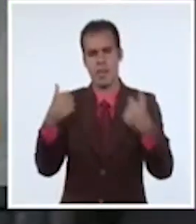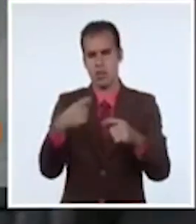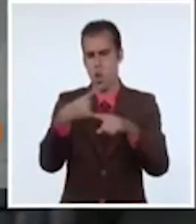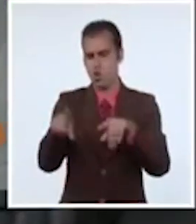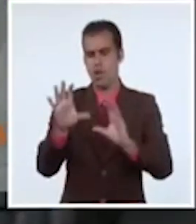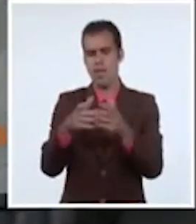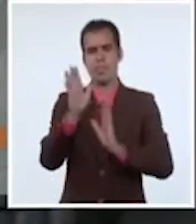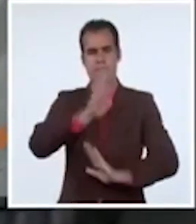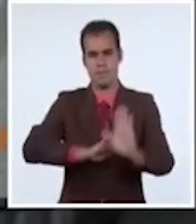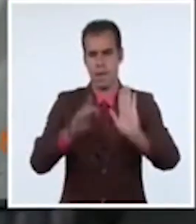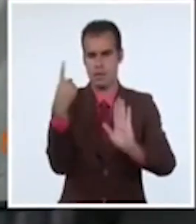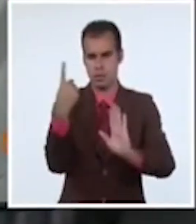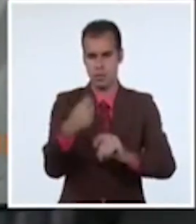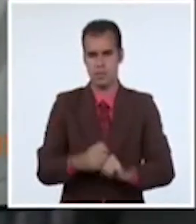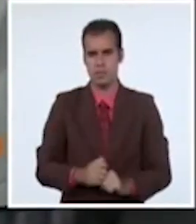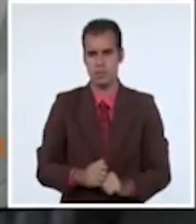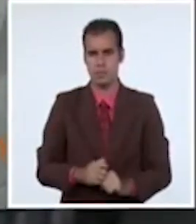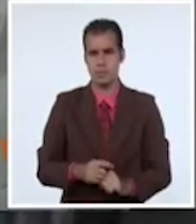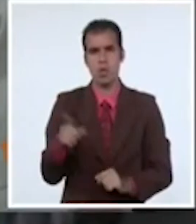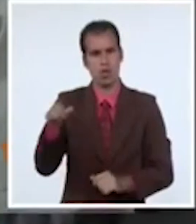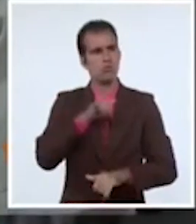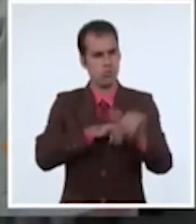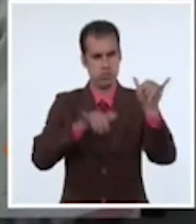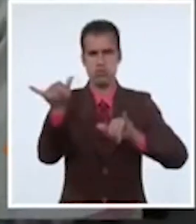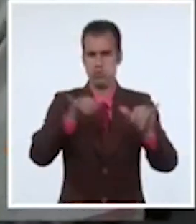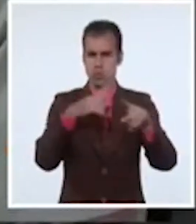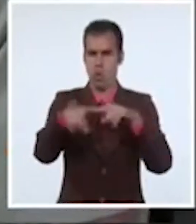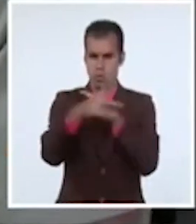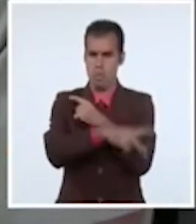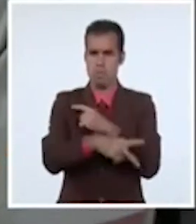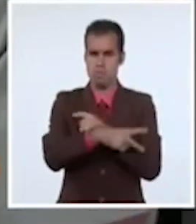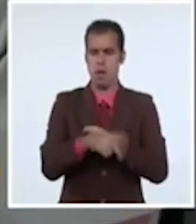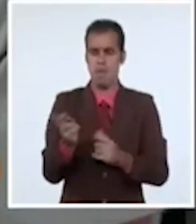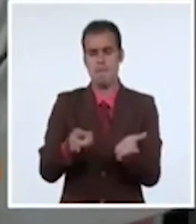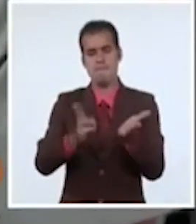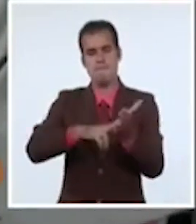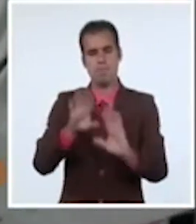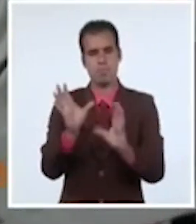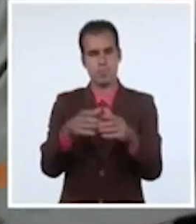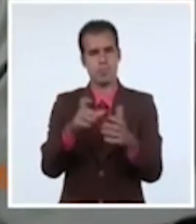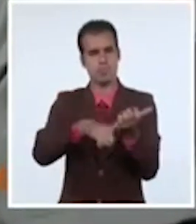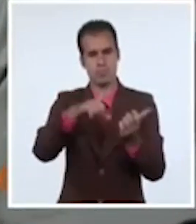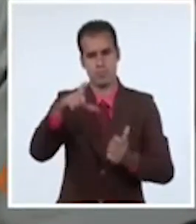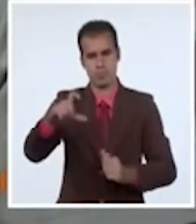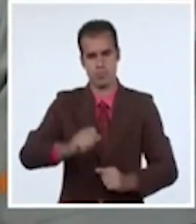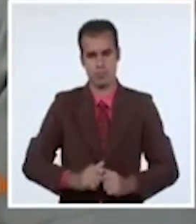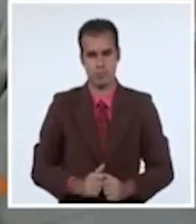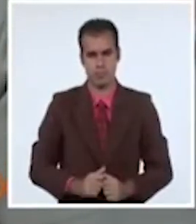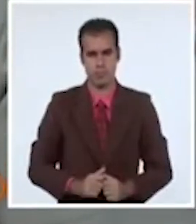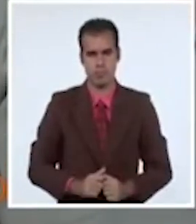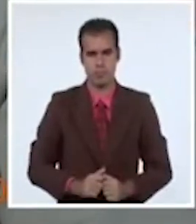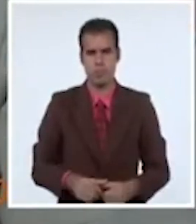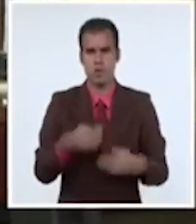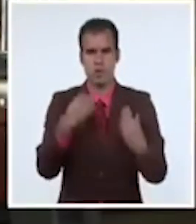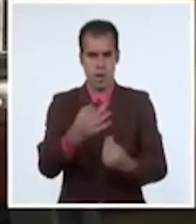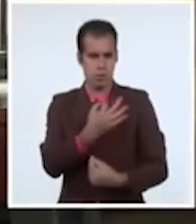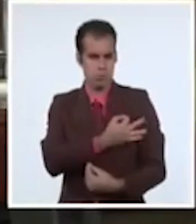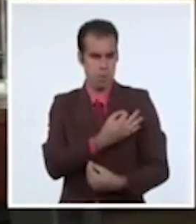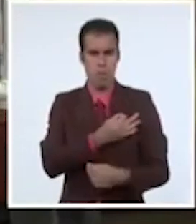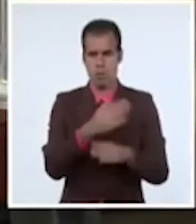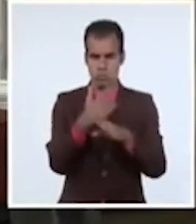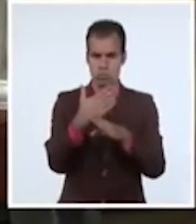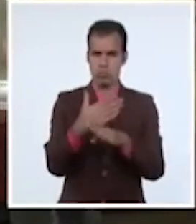otros. Cumplió misión internacionalista, fue militante del Partido Comunista de Cuba. Le fueron otorgadas